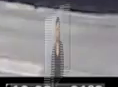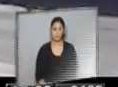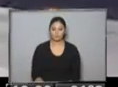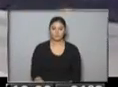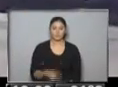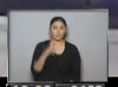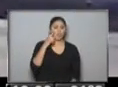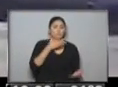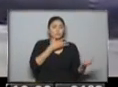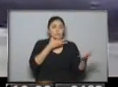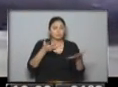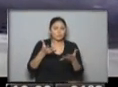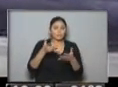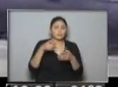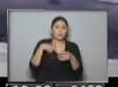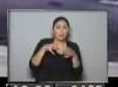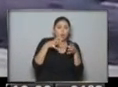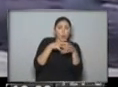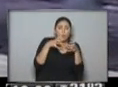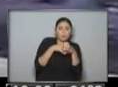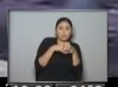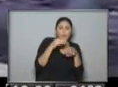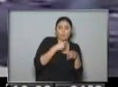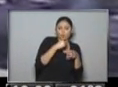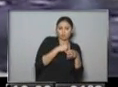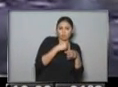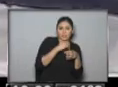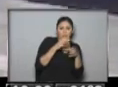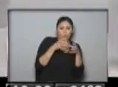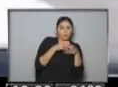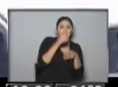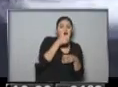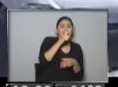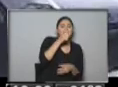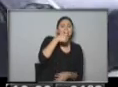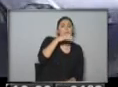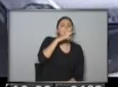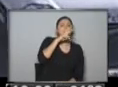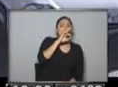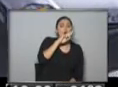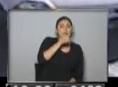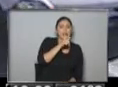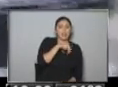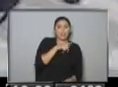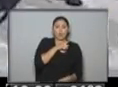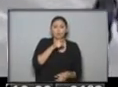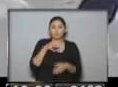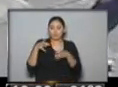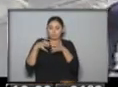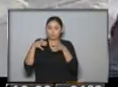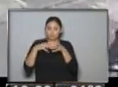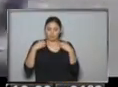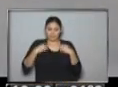Estas son las imágenes de la agresión que sufrió un grupo de jóvenes voluntarios de la Cámpora. Una patota que llevaba puestos chalecos de la